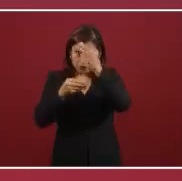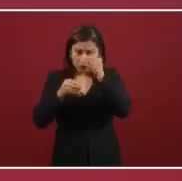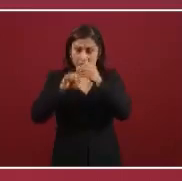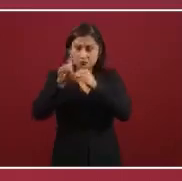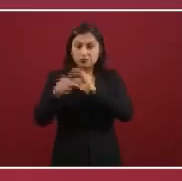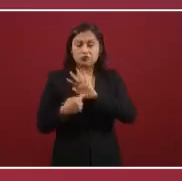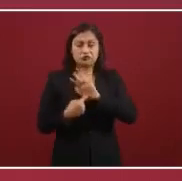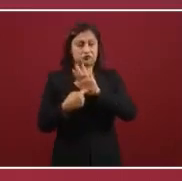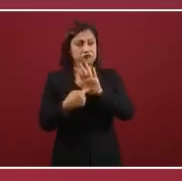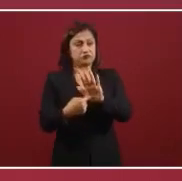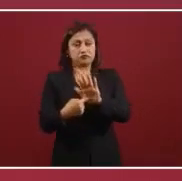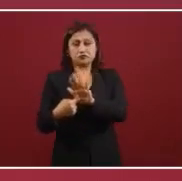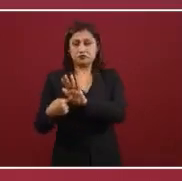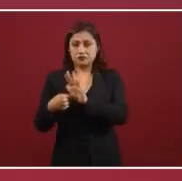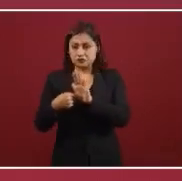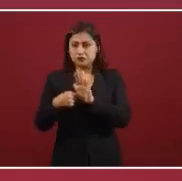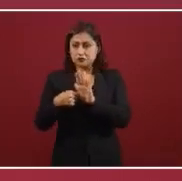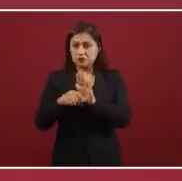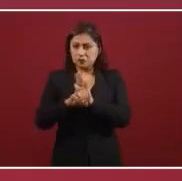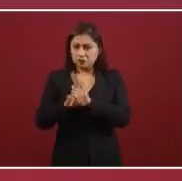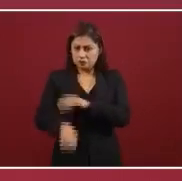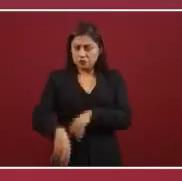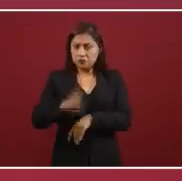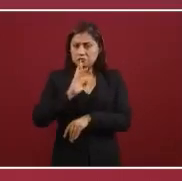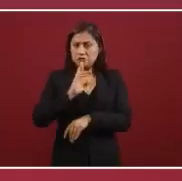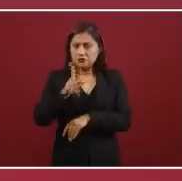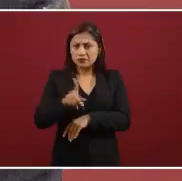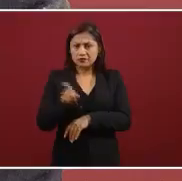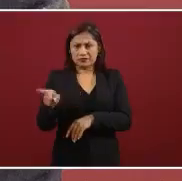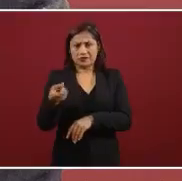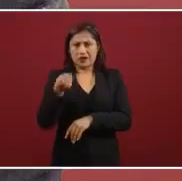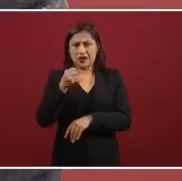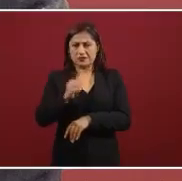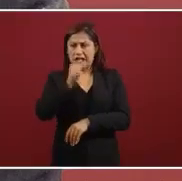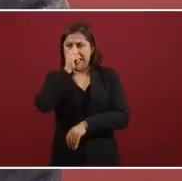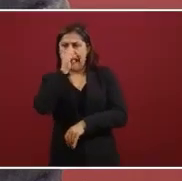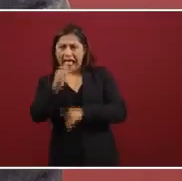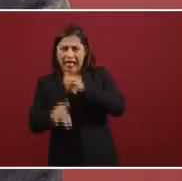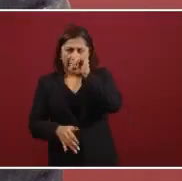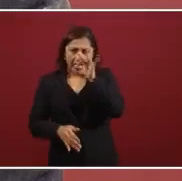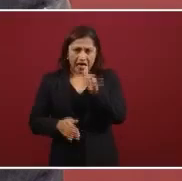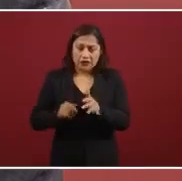que no actúen así,